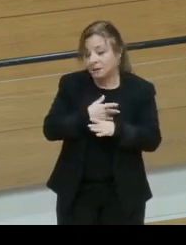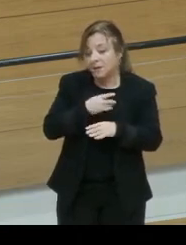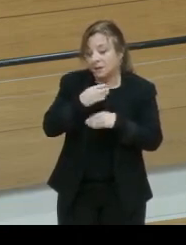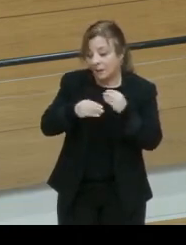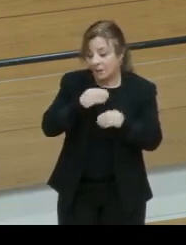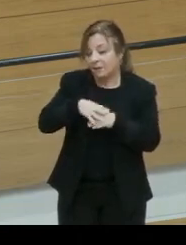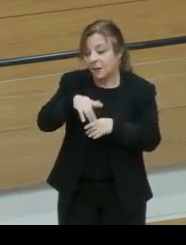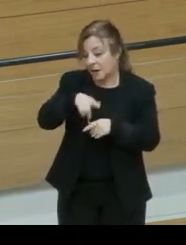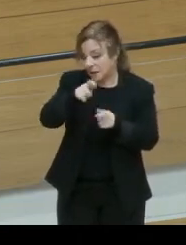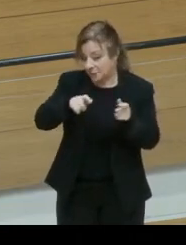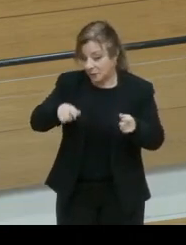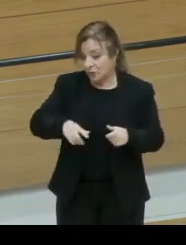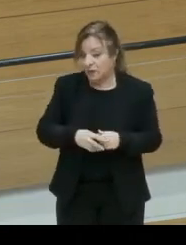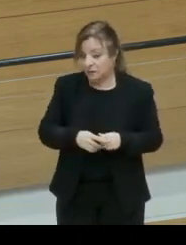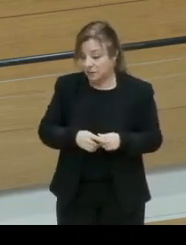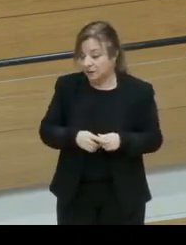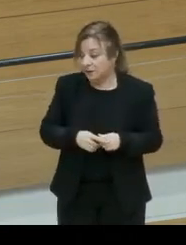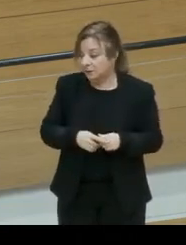humano.